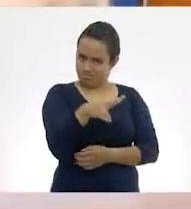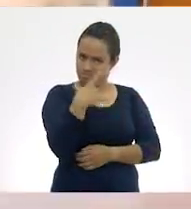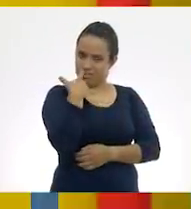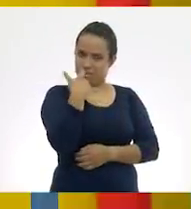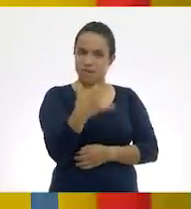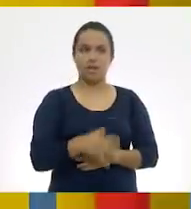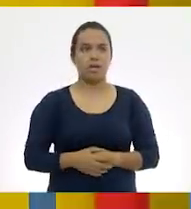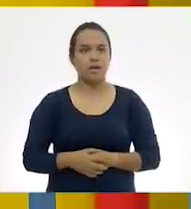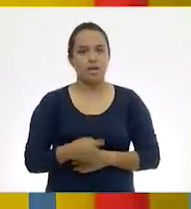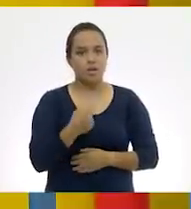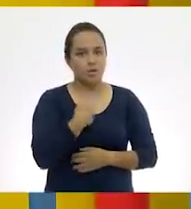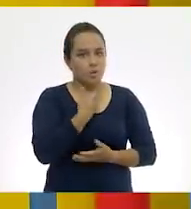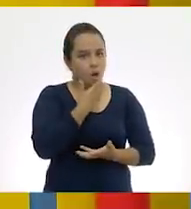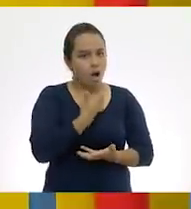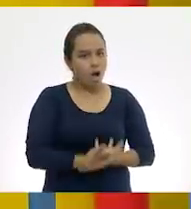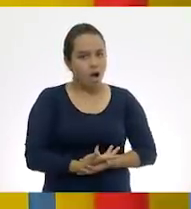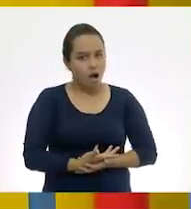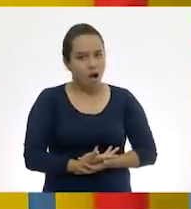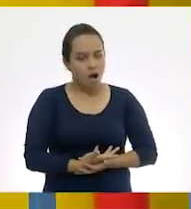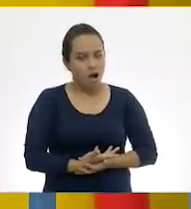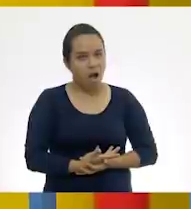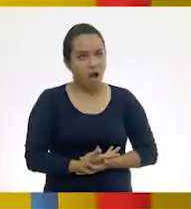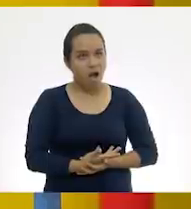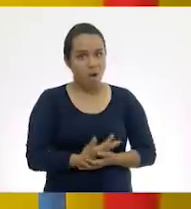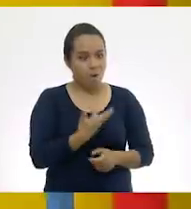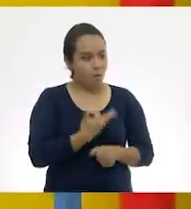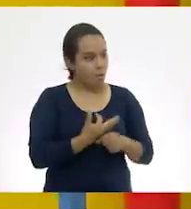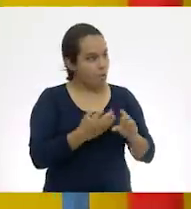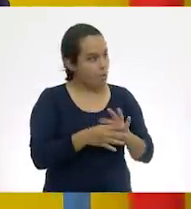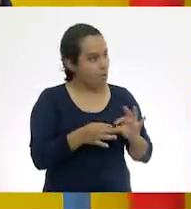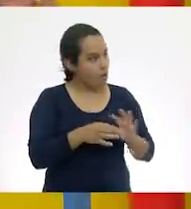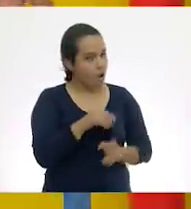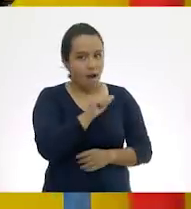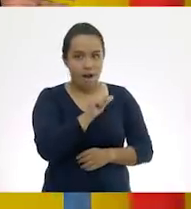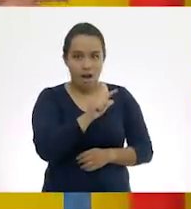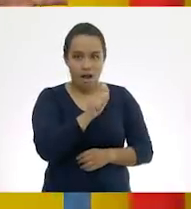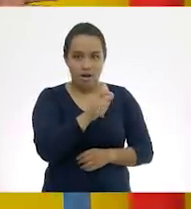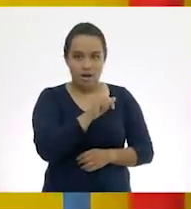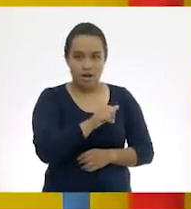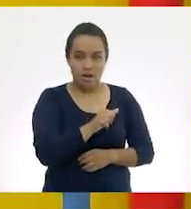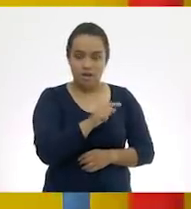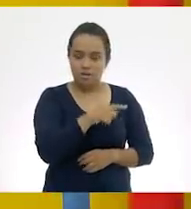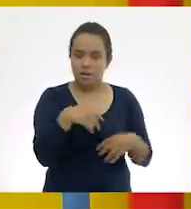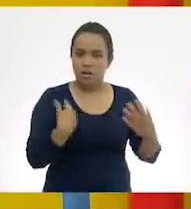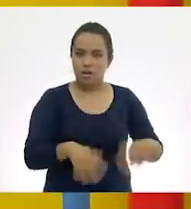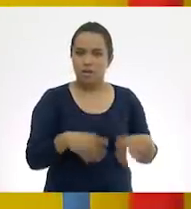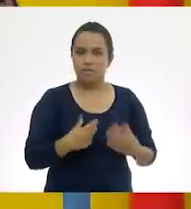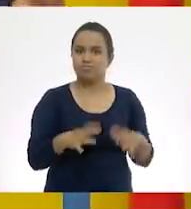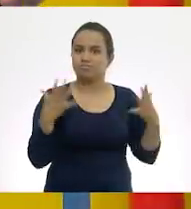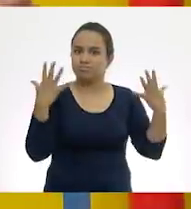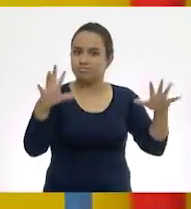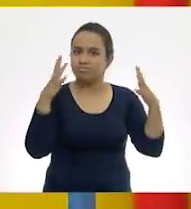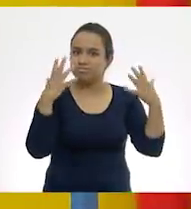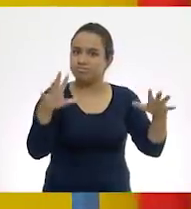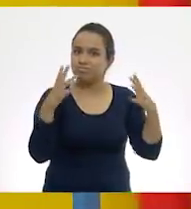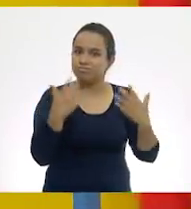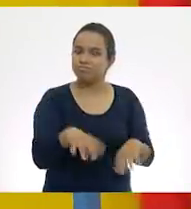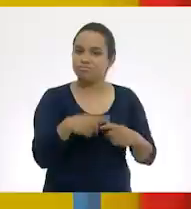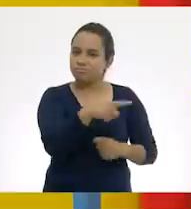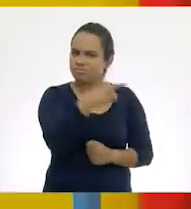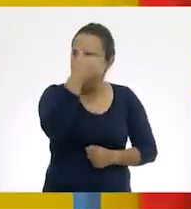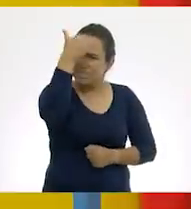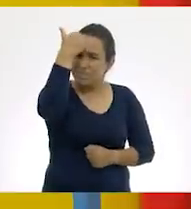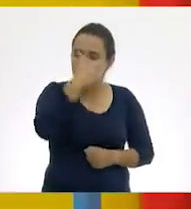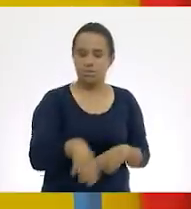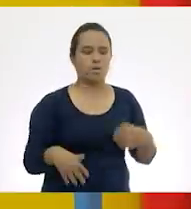Así me quedé con todo y lo que nos dijo Alexia Michelle Revueltas. ¡Bravo! ¡Qué maravilla todo lo que